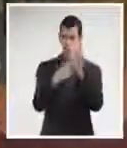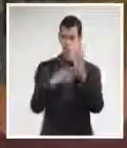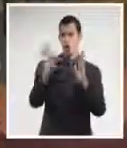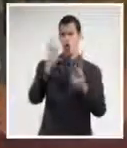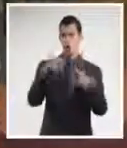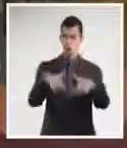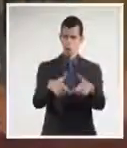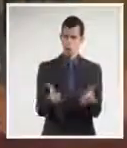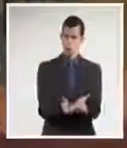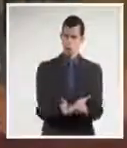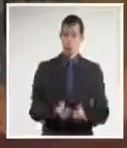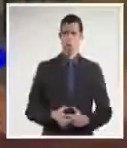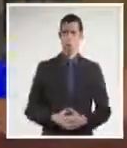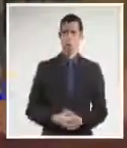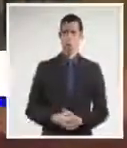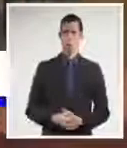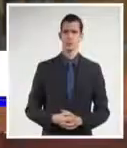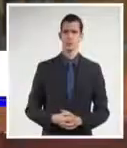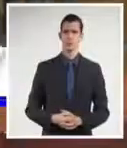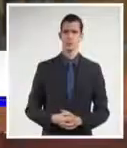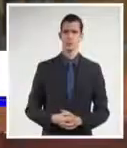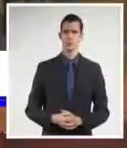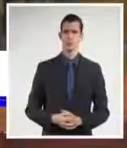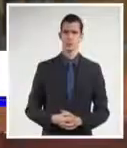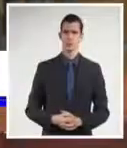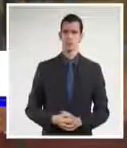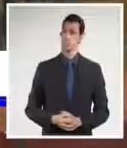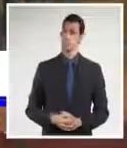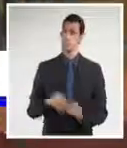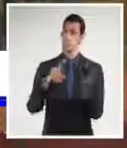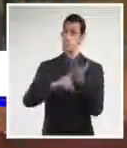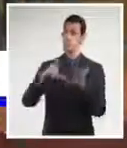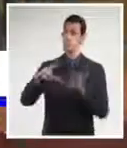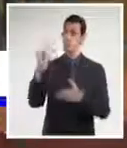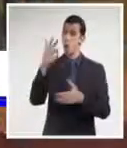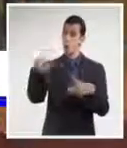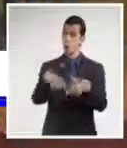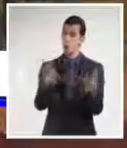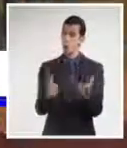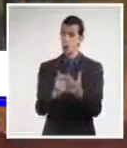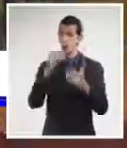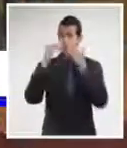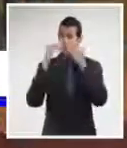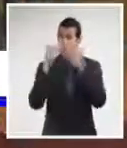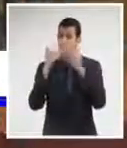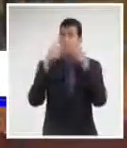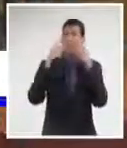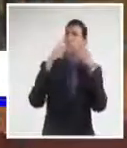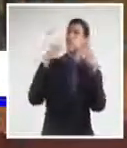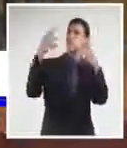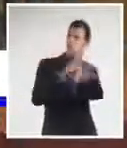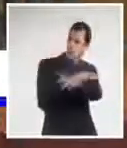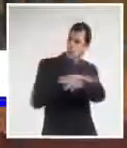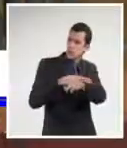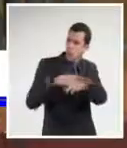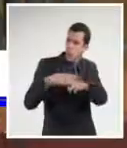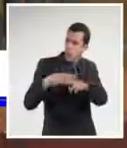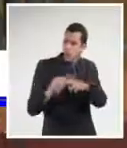congreso histórico donde se culminó el proceso de